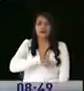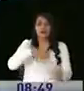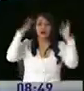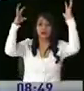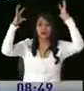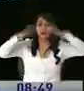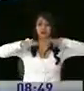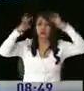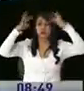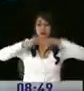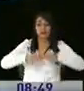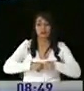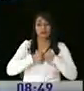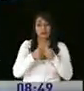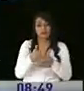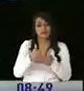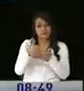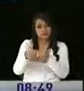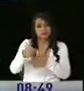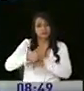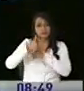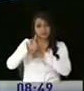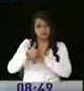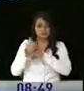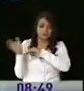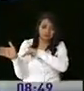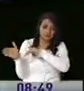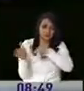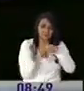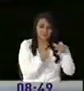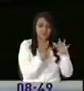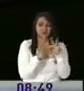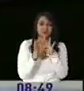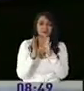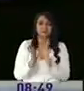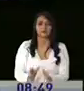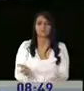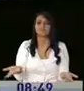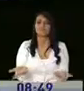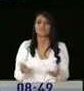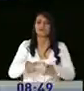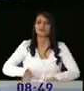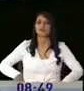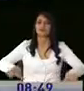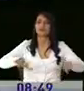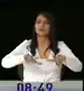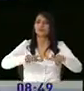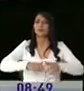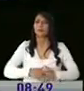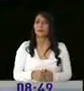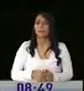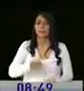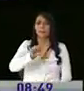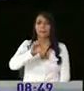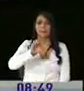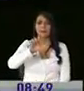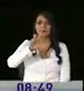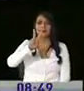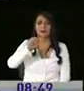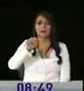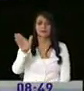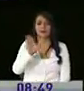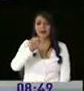fuerte ayudemos a las autoridades vamos con andreita orbe está en el sector de eh ca alegre Lamentablemente